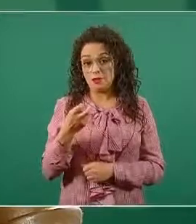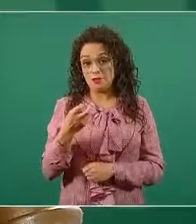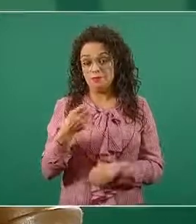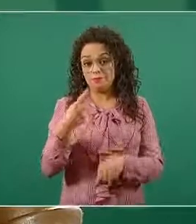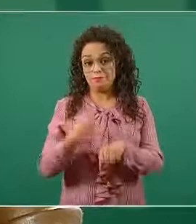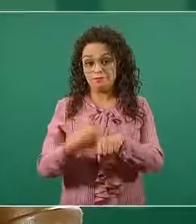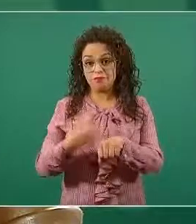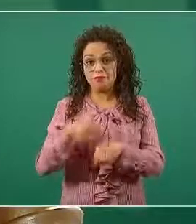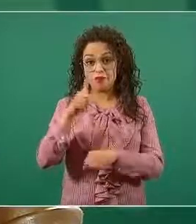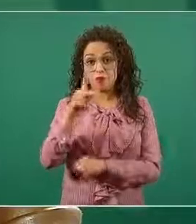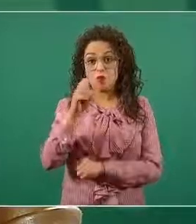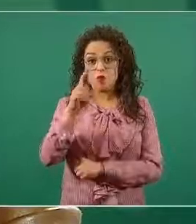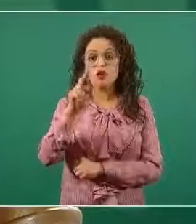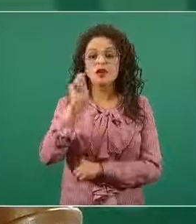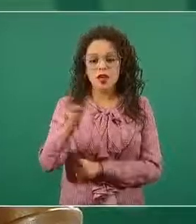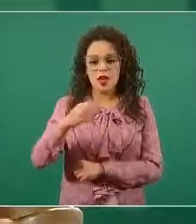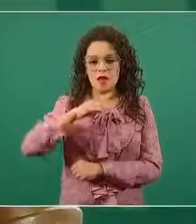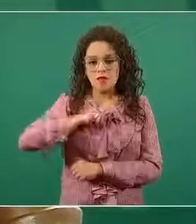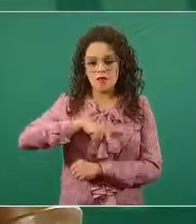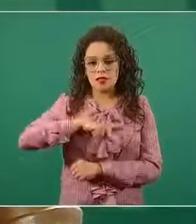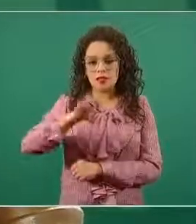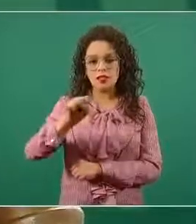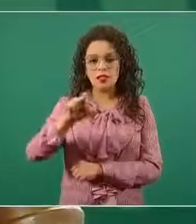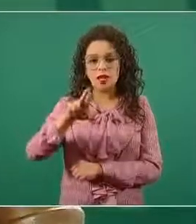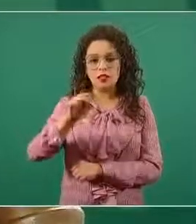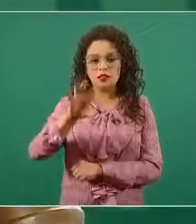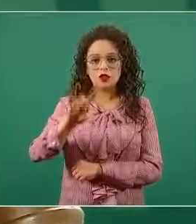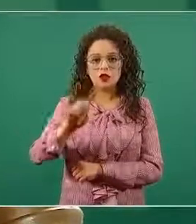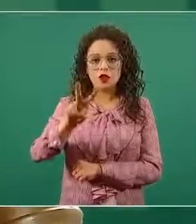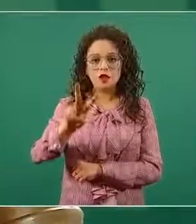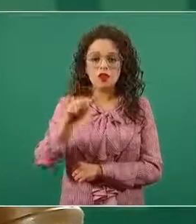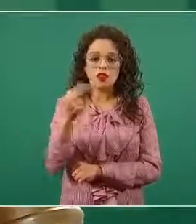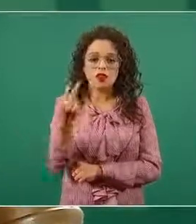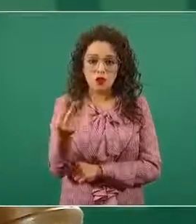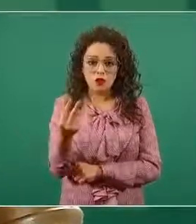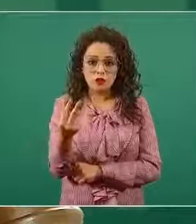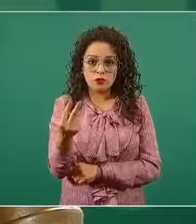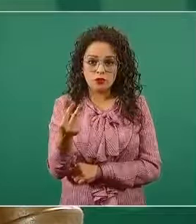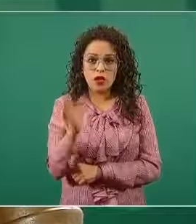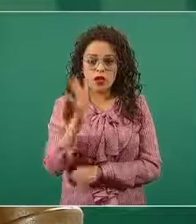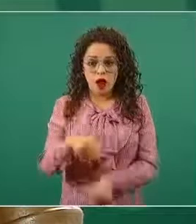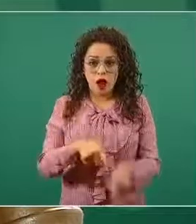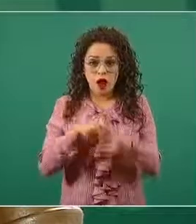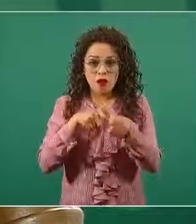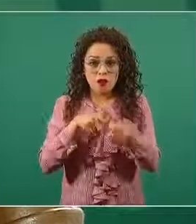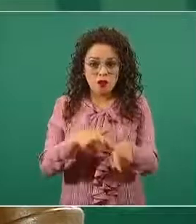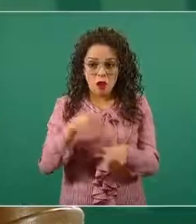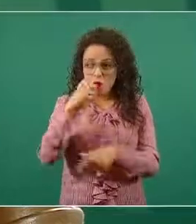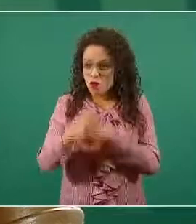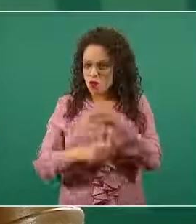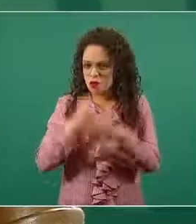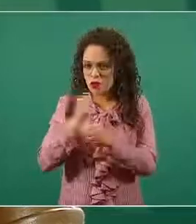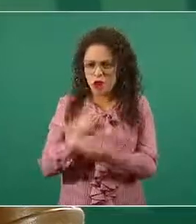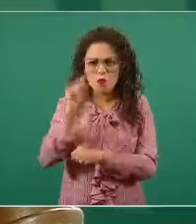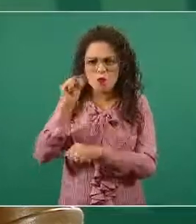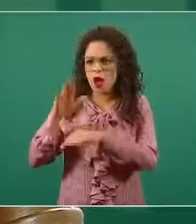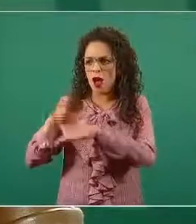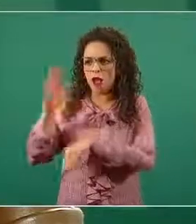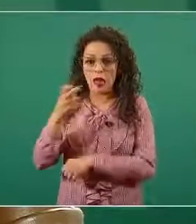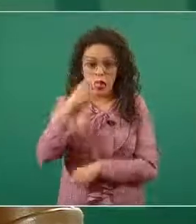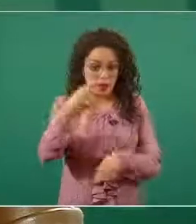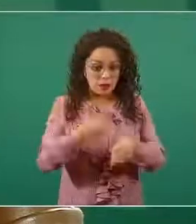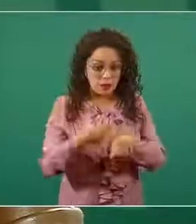por el virus del SARS-CoV-2, una enfermedad de un poco más de un año, es una enfermedad nueva donde